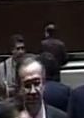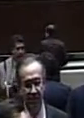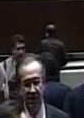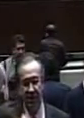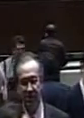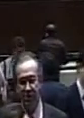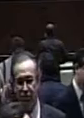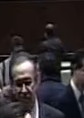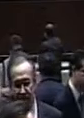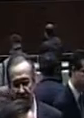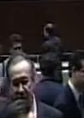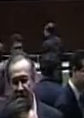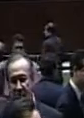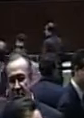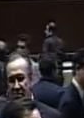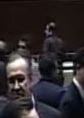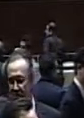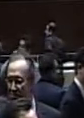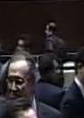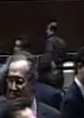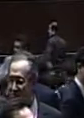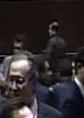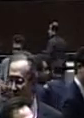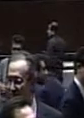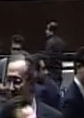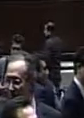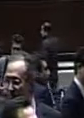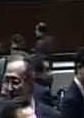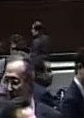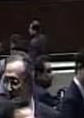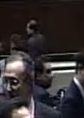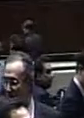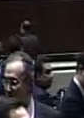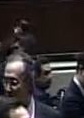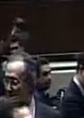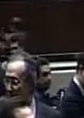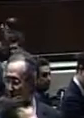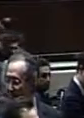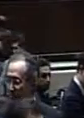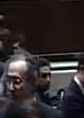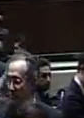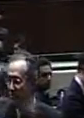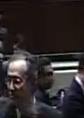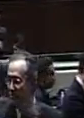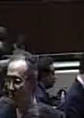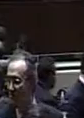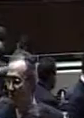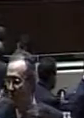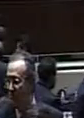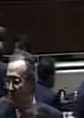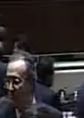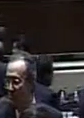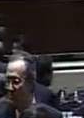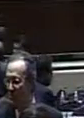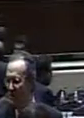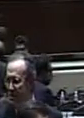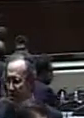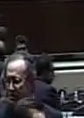de que, aunque los representantes de los productores y agentes de la sociedad rural tienen el aforo necesario